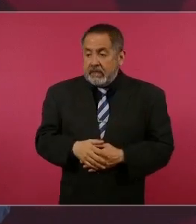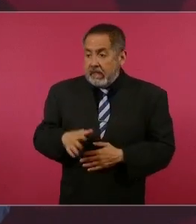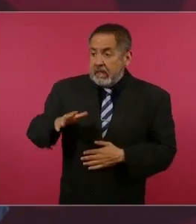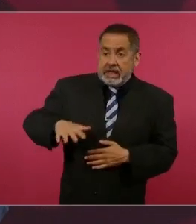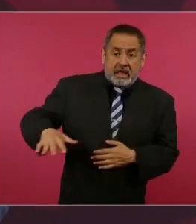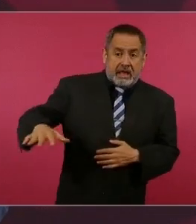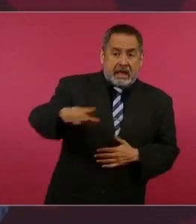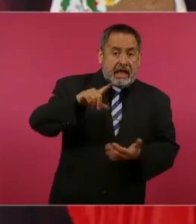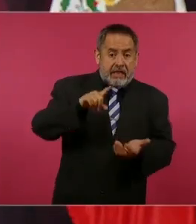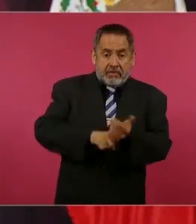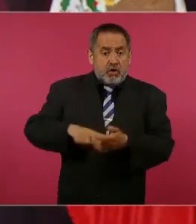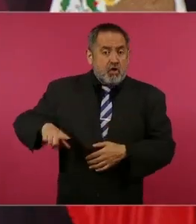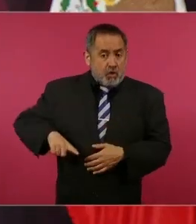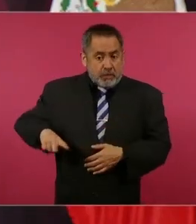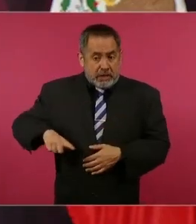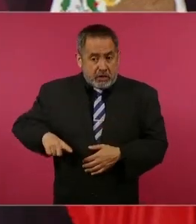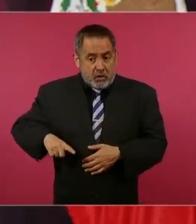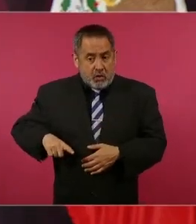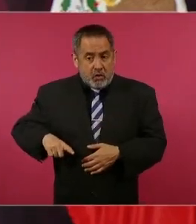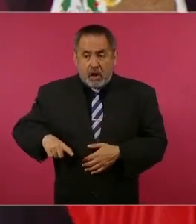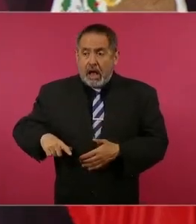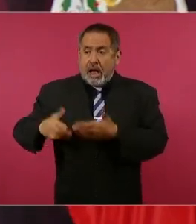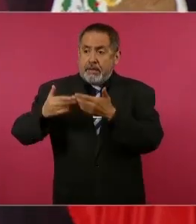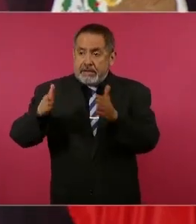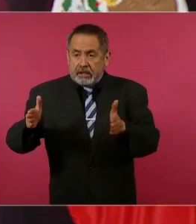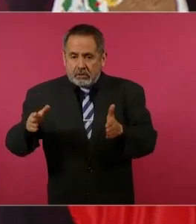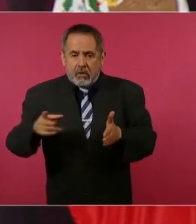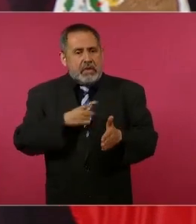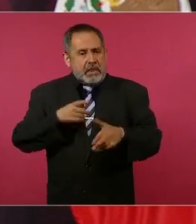ser cada vez más pública.